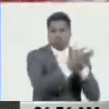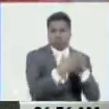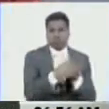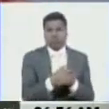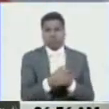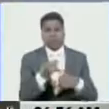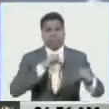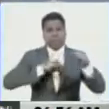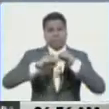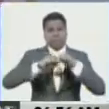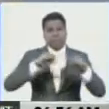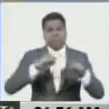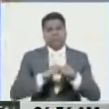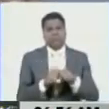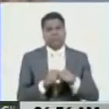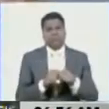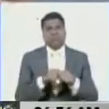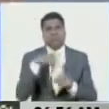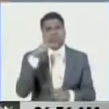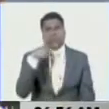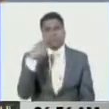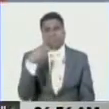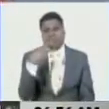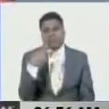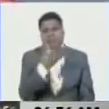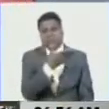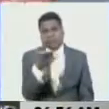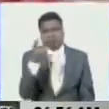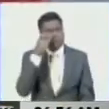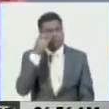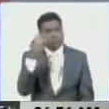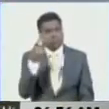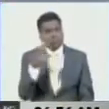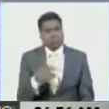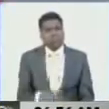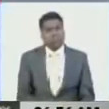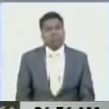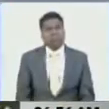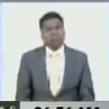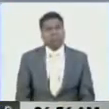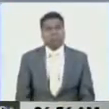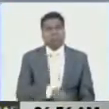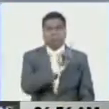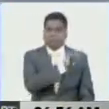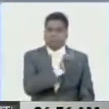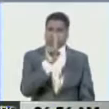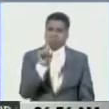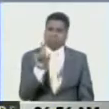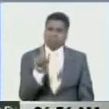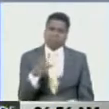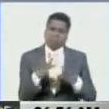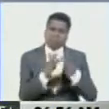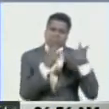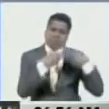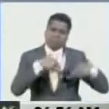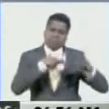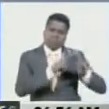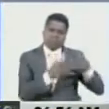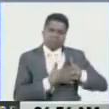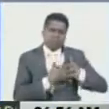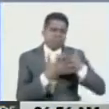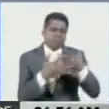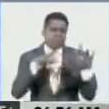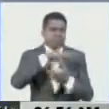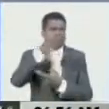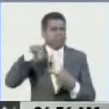un movimiento popular, Chávez se encuentra y se expresa en cada una de las virtudes de la revolución bolivariana.